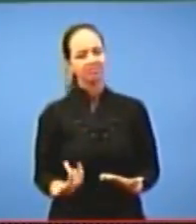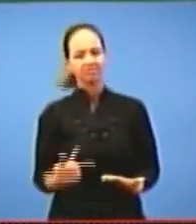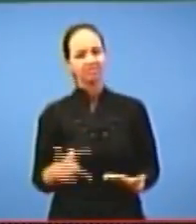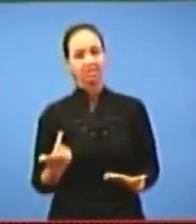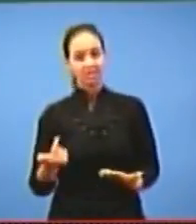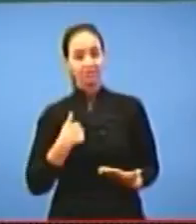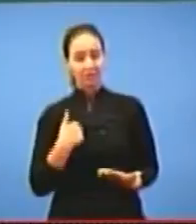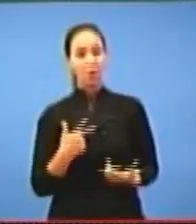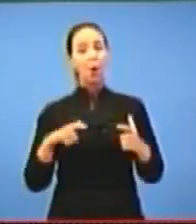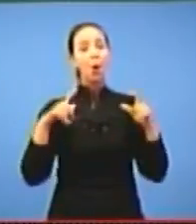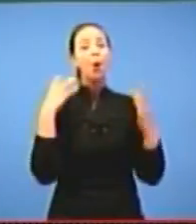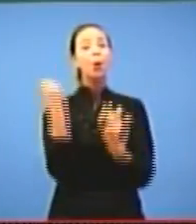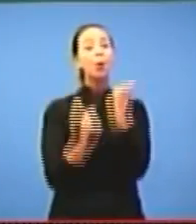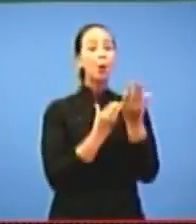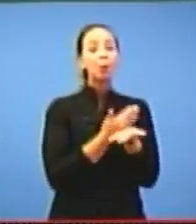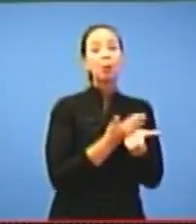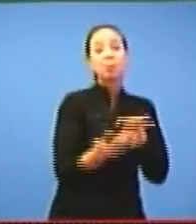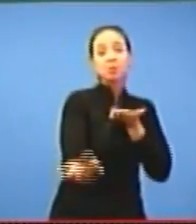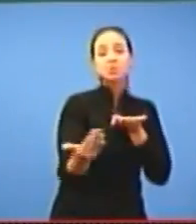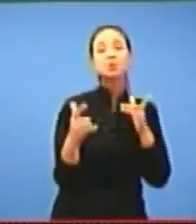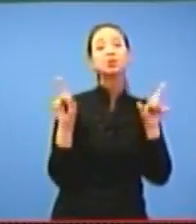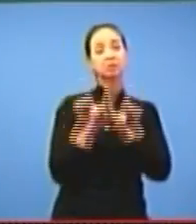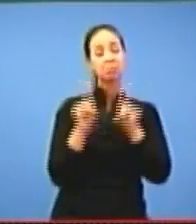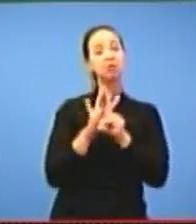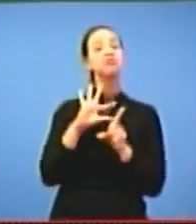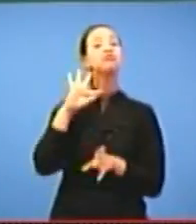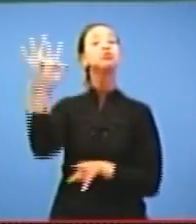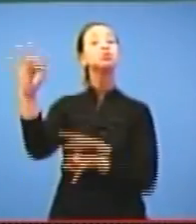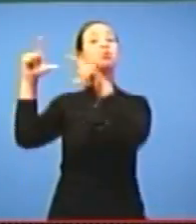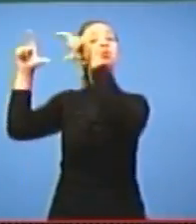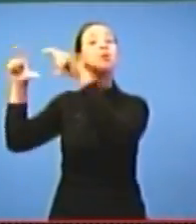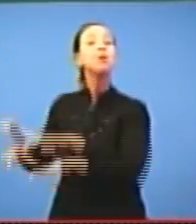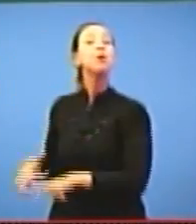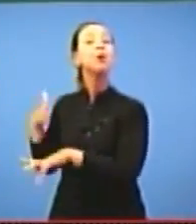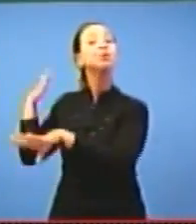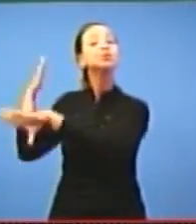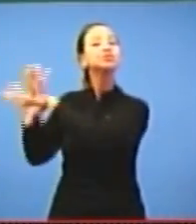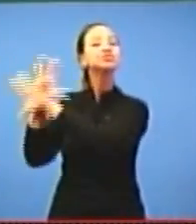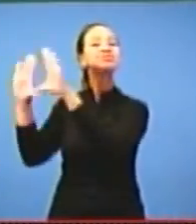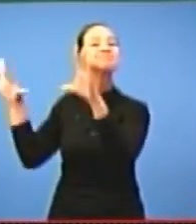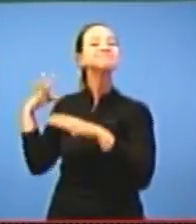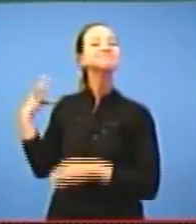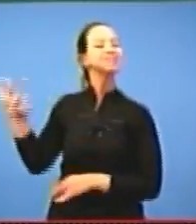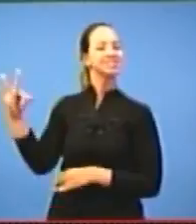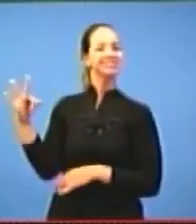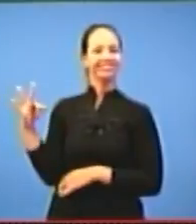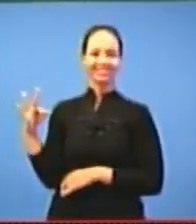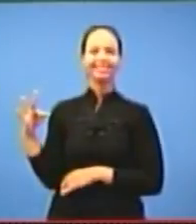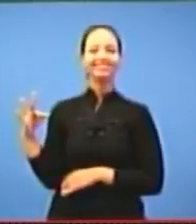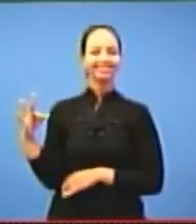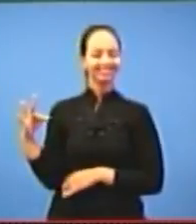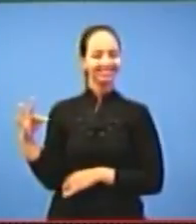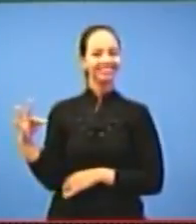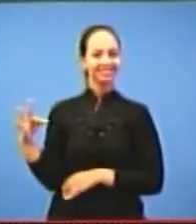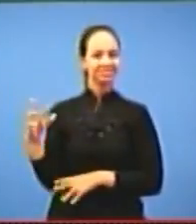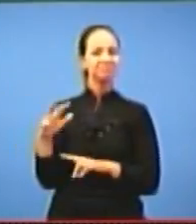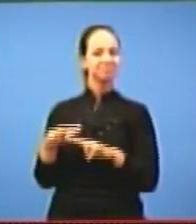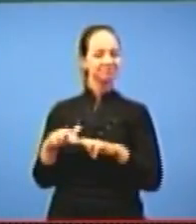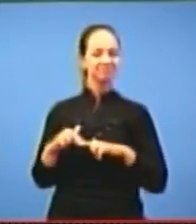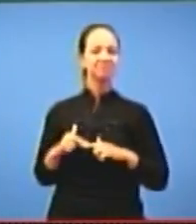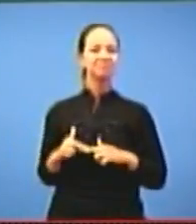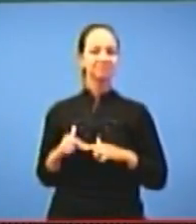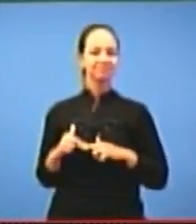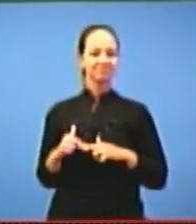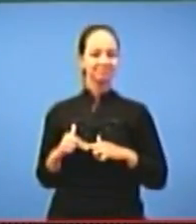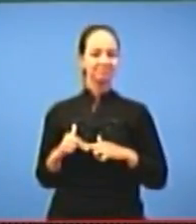pero sabemos que nosotros dónde iremos, sabemos dónde estamos, y lo mejor, sabemos dónde vamos muy pronto. Es por causa de